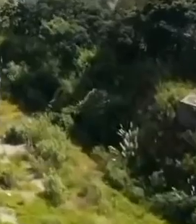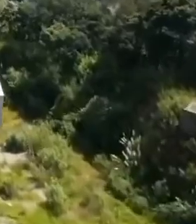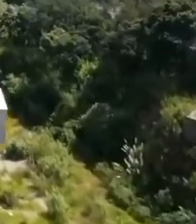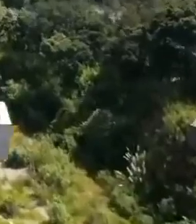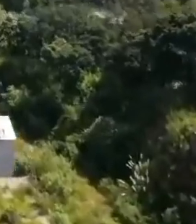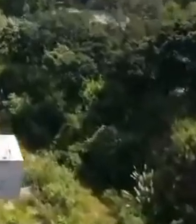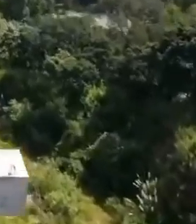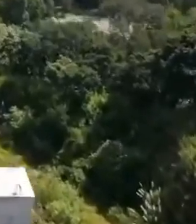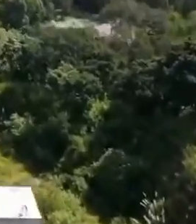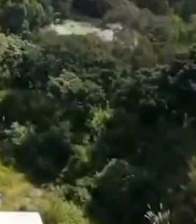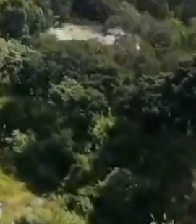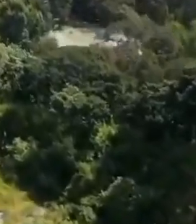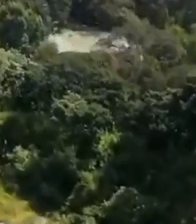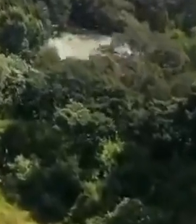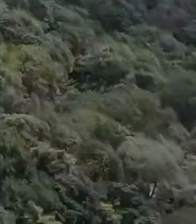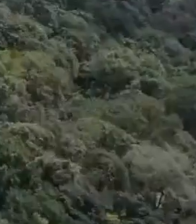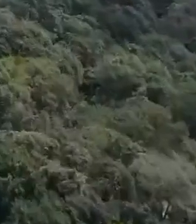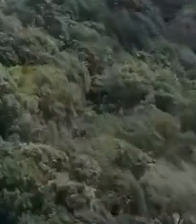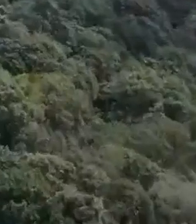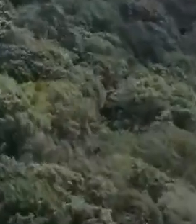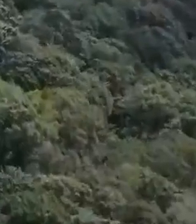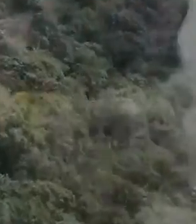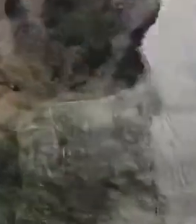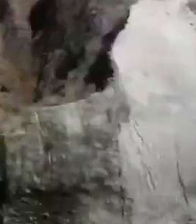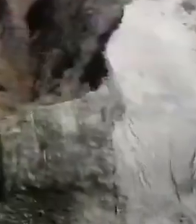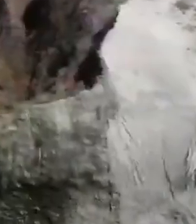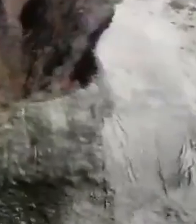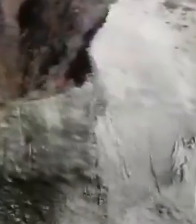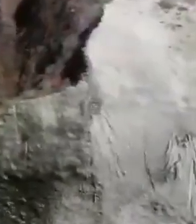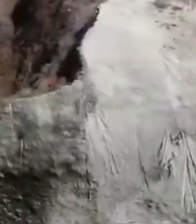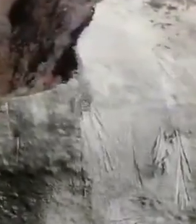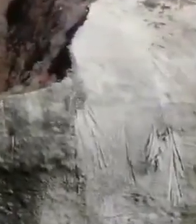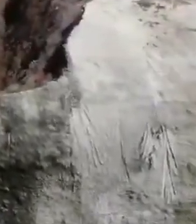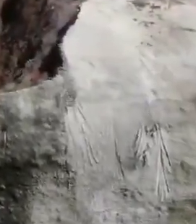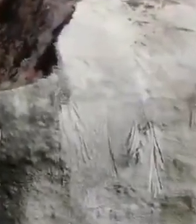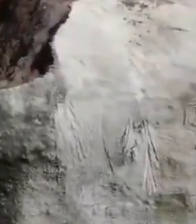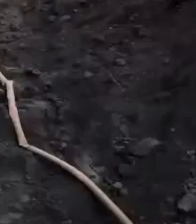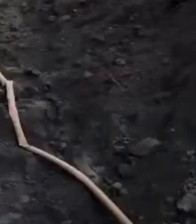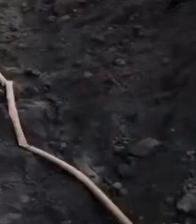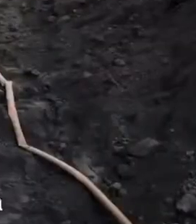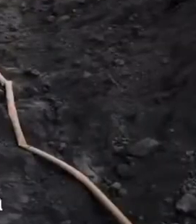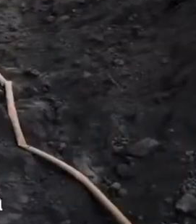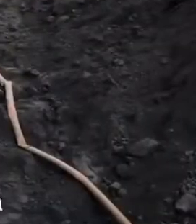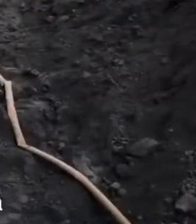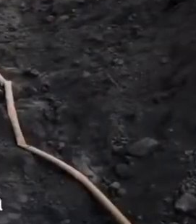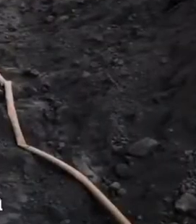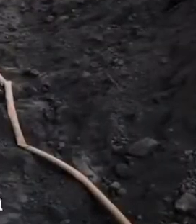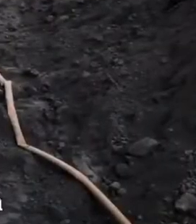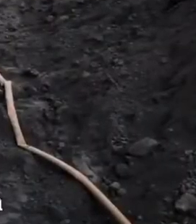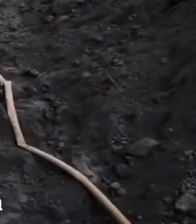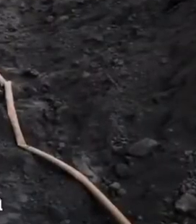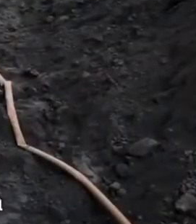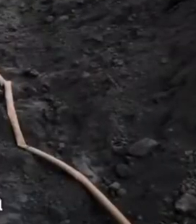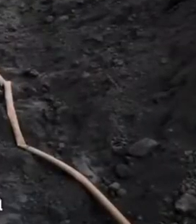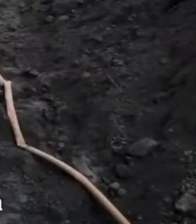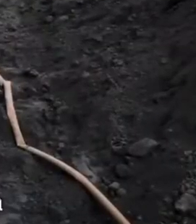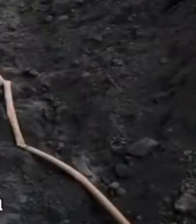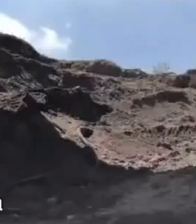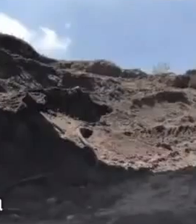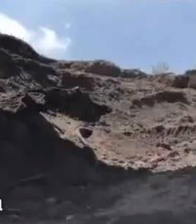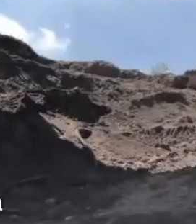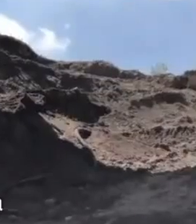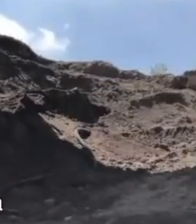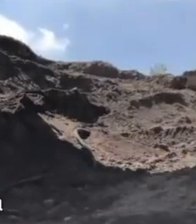de concreto correspondientes a este frente. Arteaga y Salazar. Se continúa con la colocación de